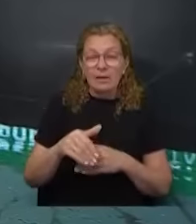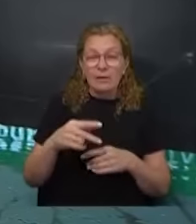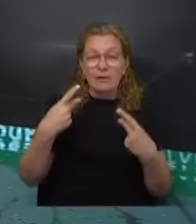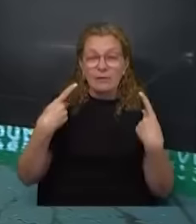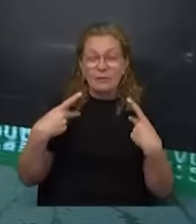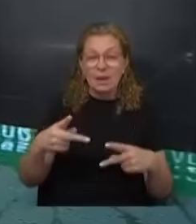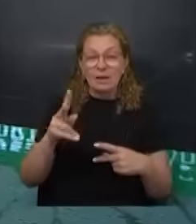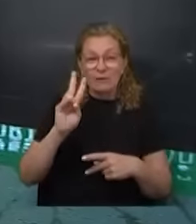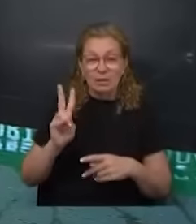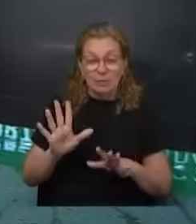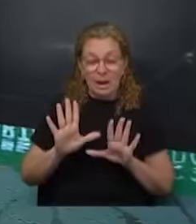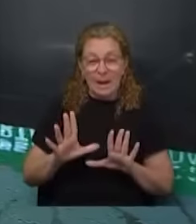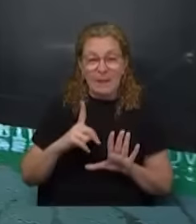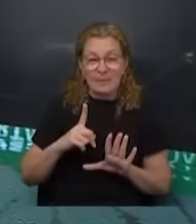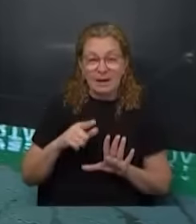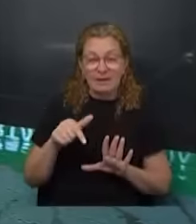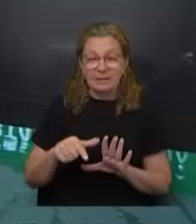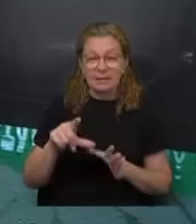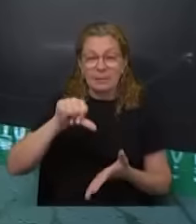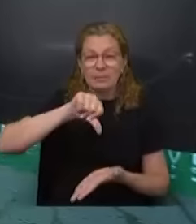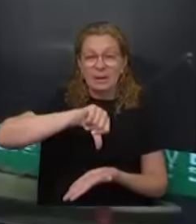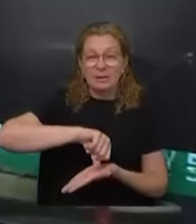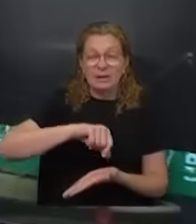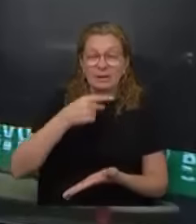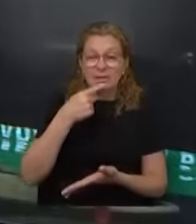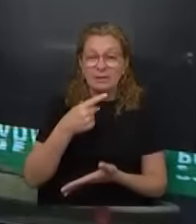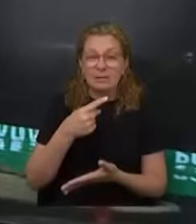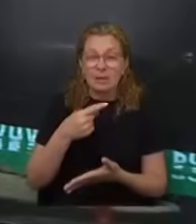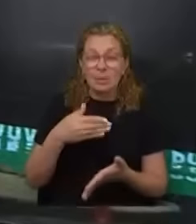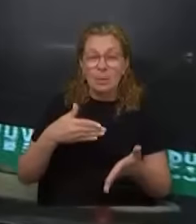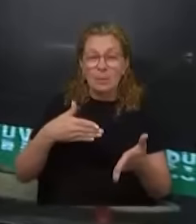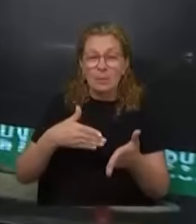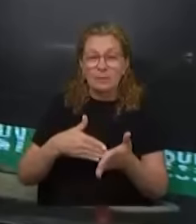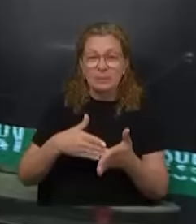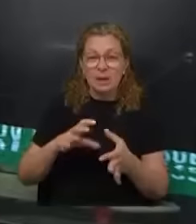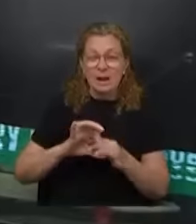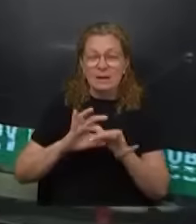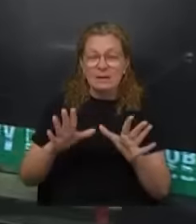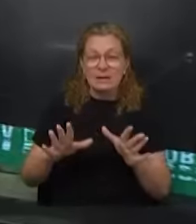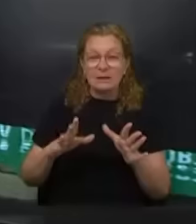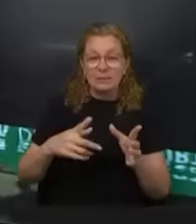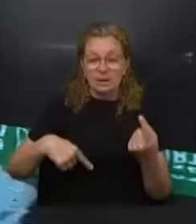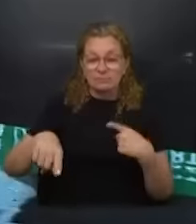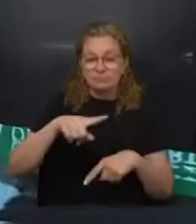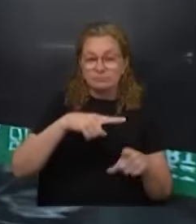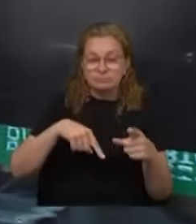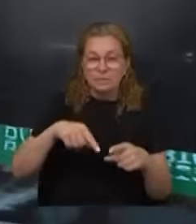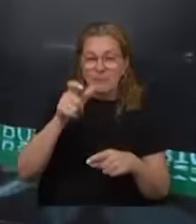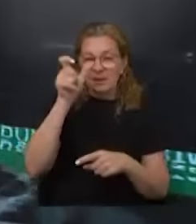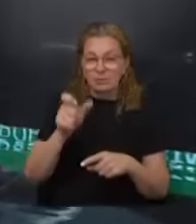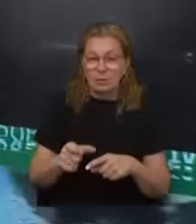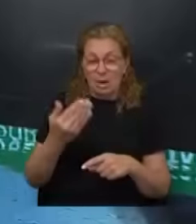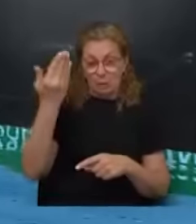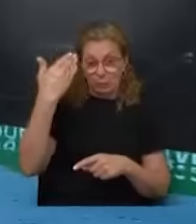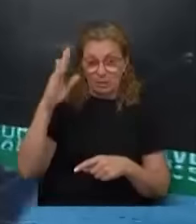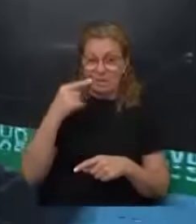a Venezuela Porque en ese país dicen hay impedimentos a la libre circulación de las personas las autoridades